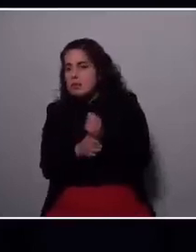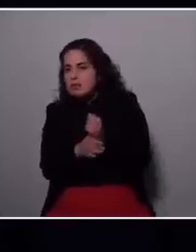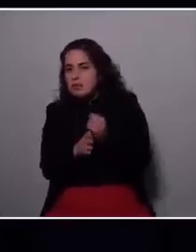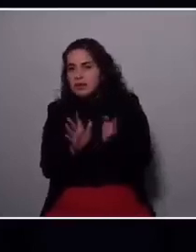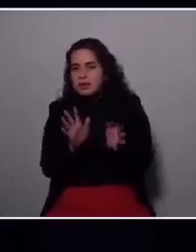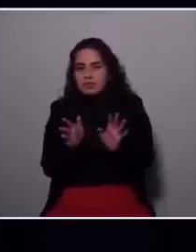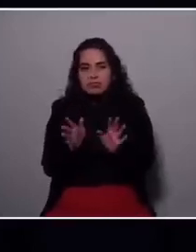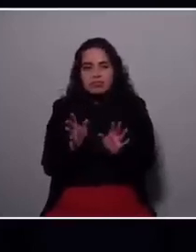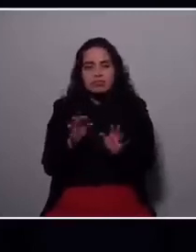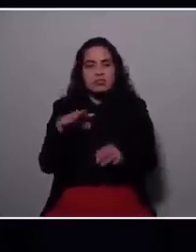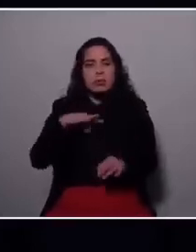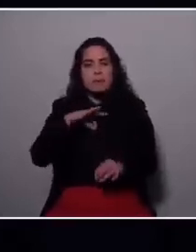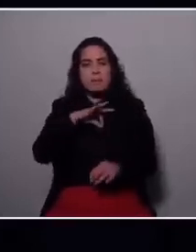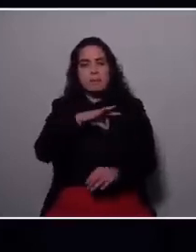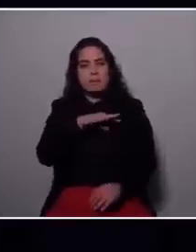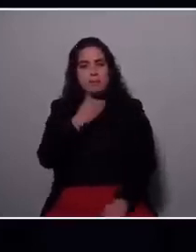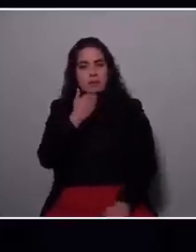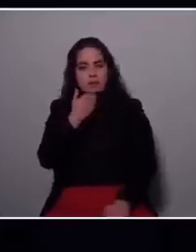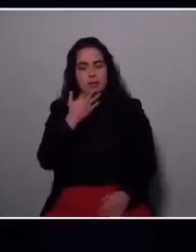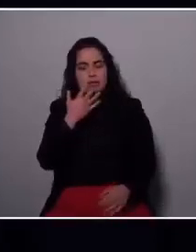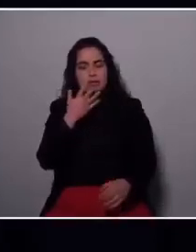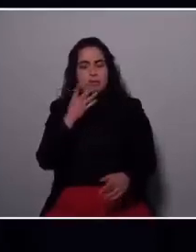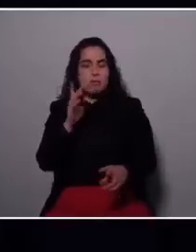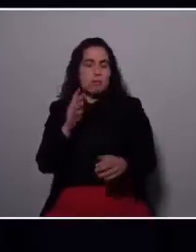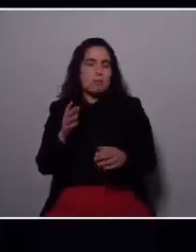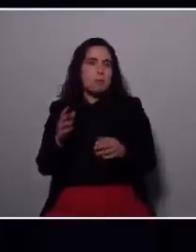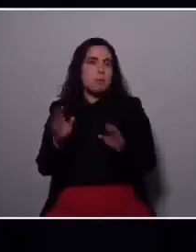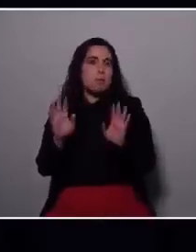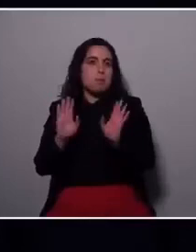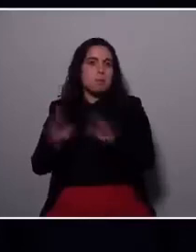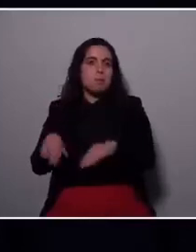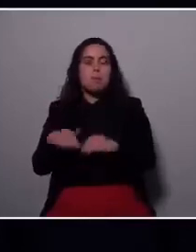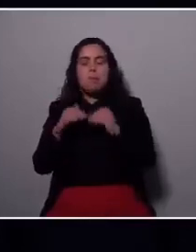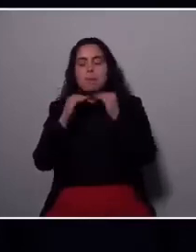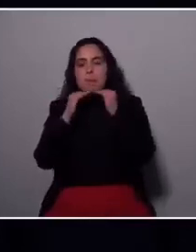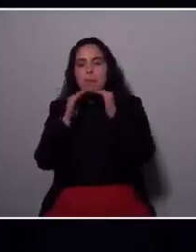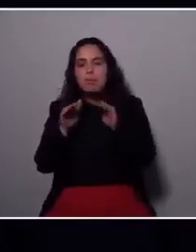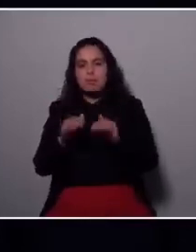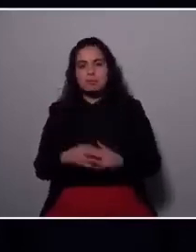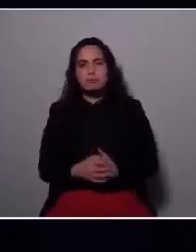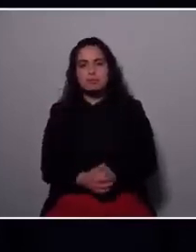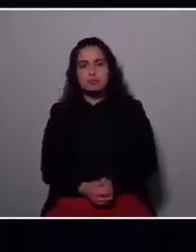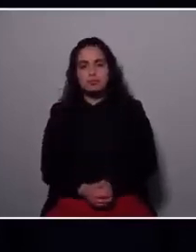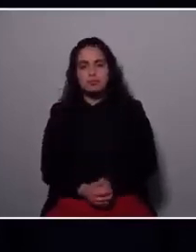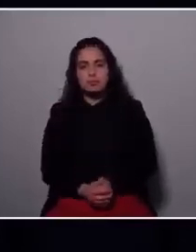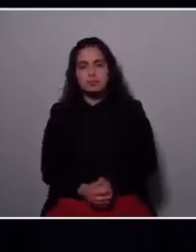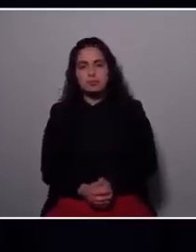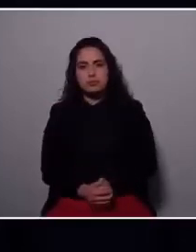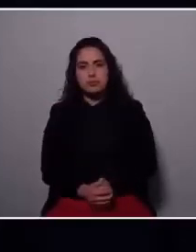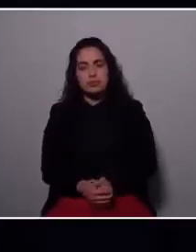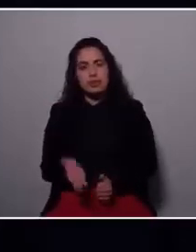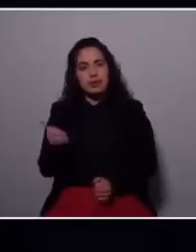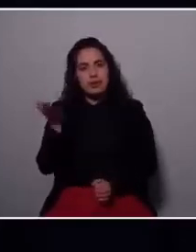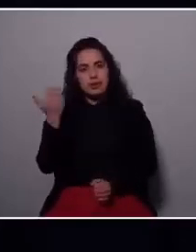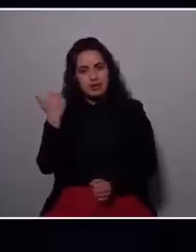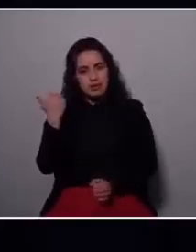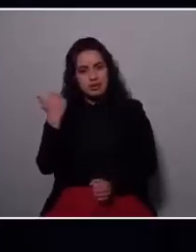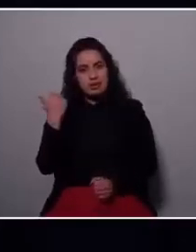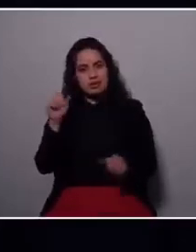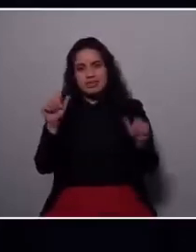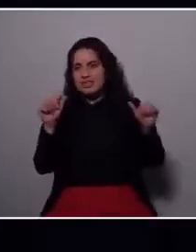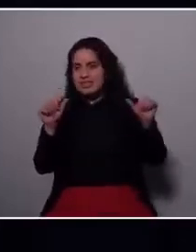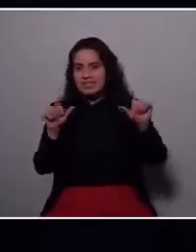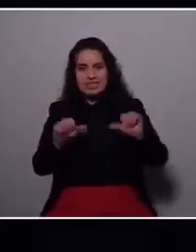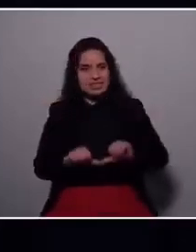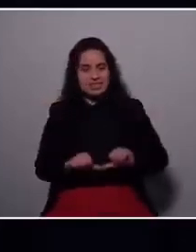pues. Caímos absolutamente redondos. Yo quiero recordar que para la crisis subprime, cuando terminaba el primer gobierno